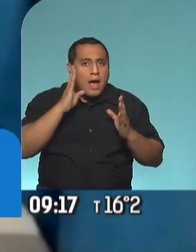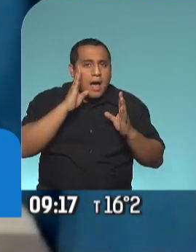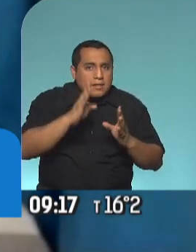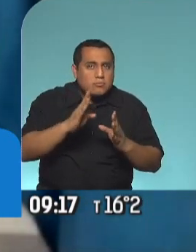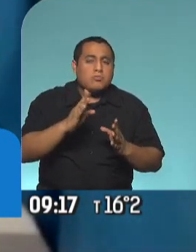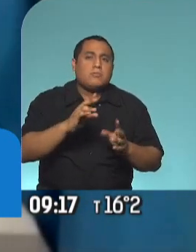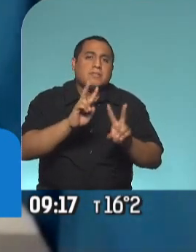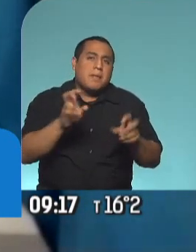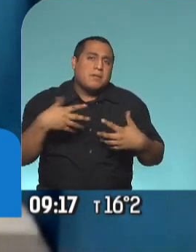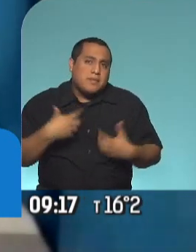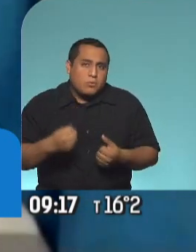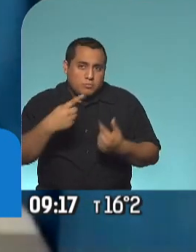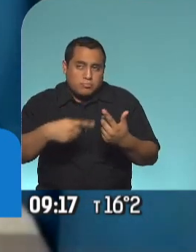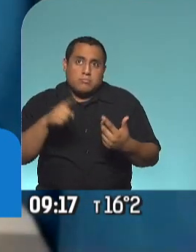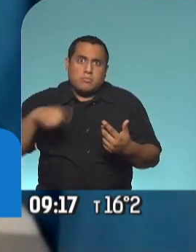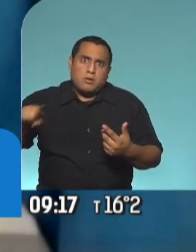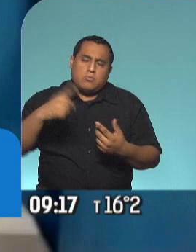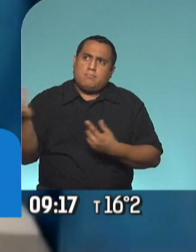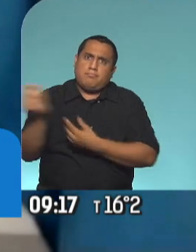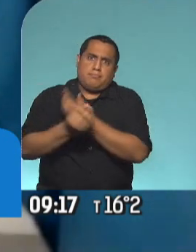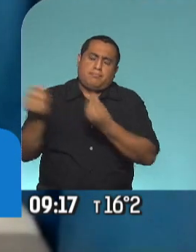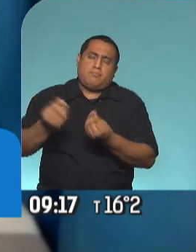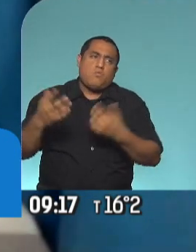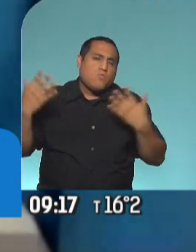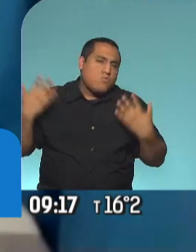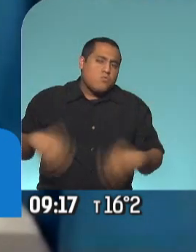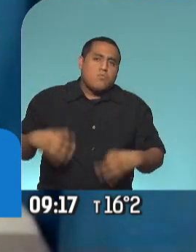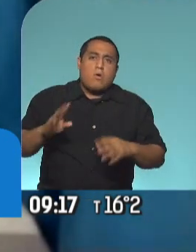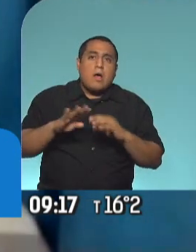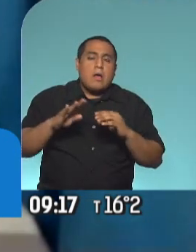y verdaderamente nos han dado un resultado muy importante